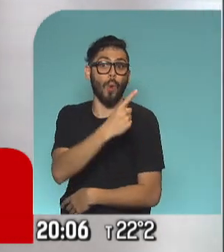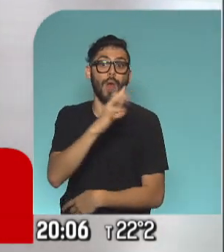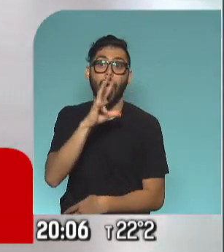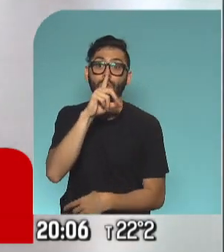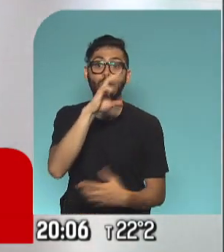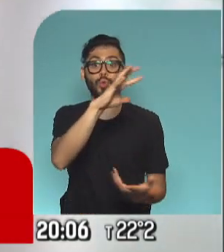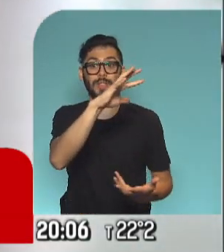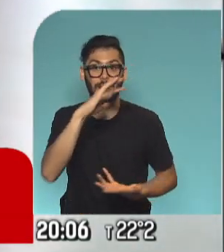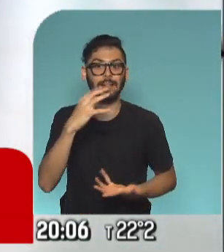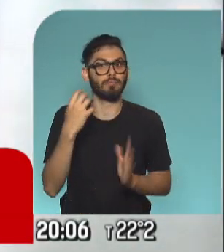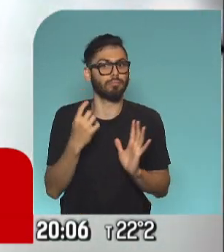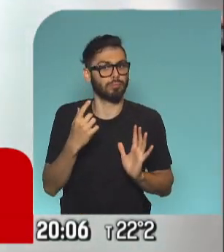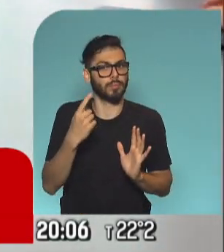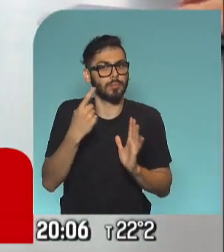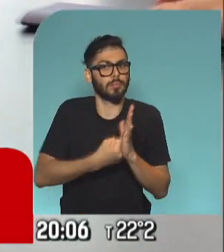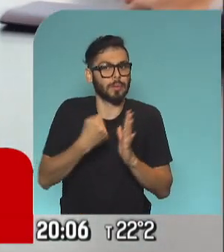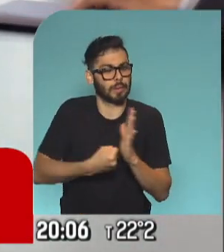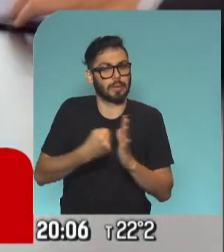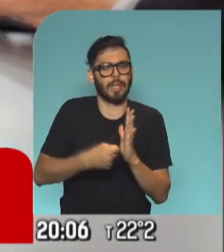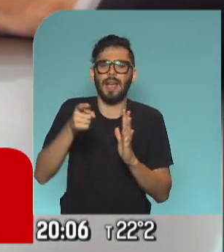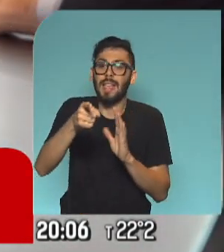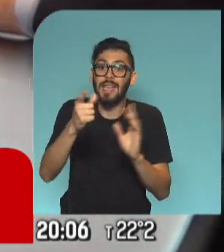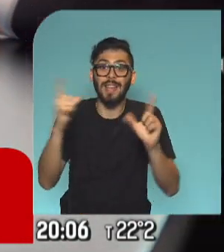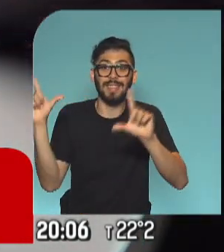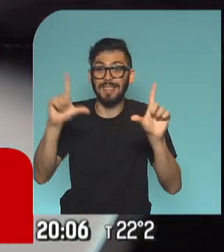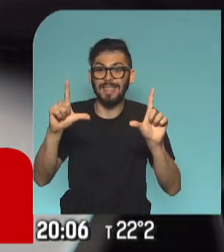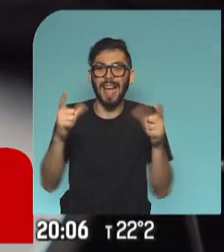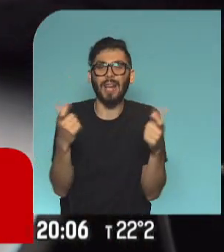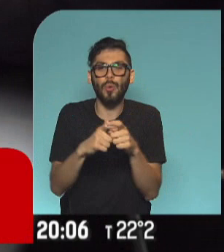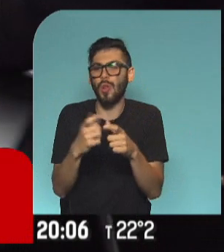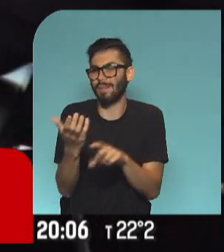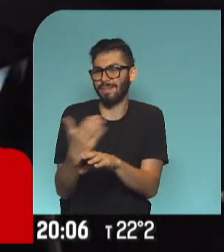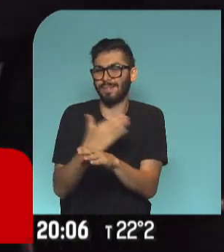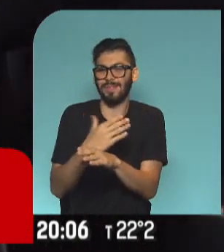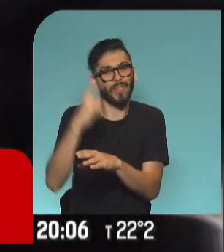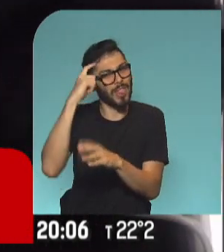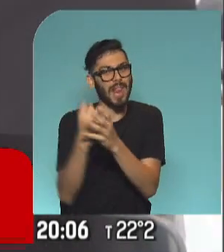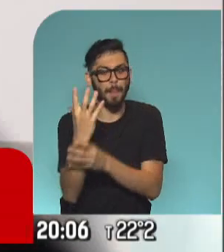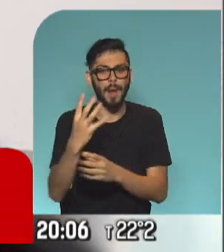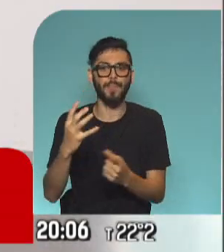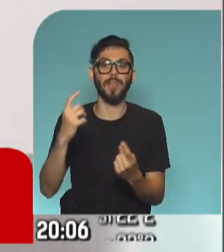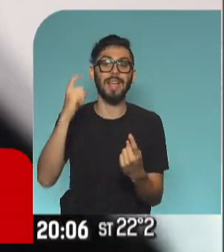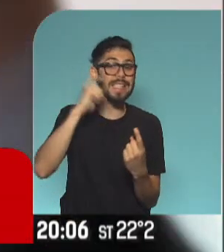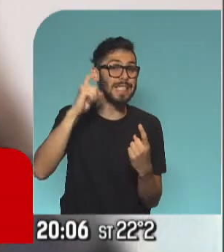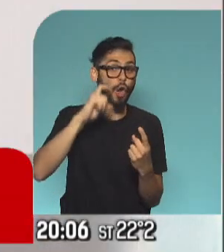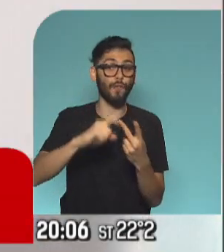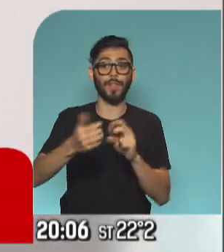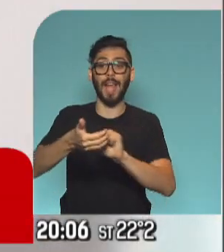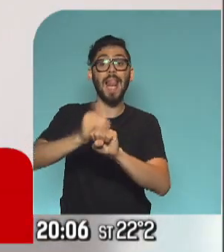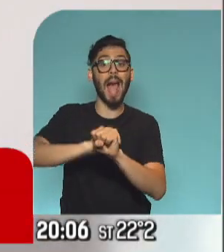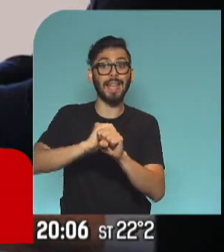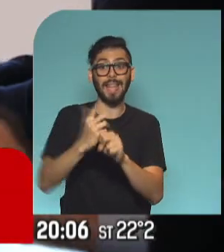pasaba antes, pasó más temprano, 10 de la mañana, estuvieron en Olivos Axel Kicillof, Horacio Rodríguez Larreta,